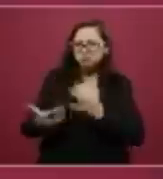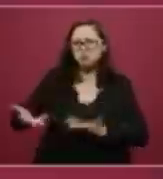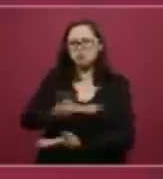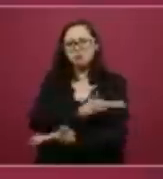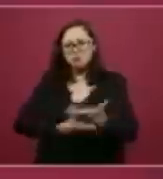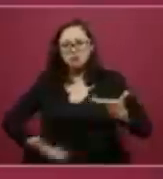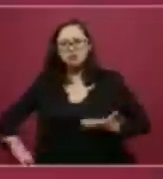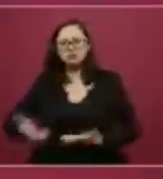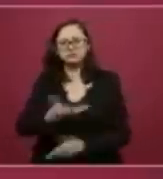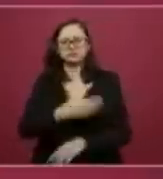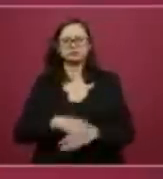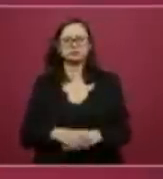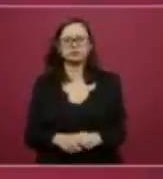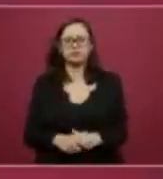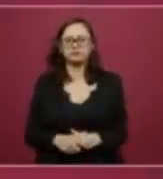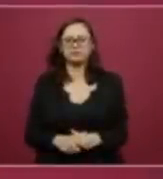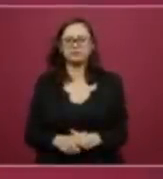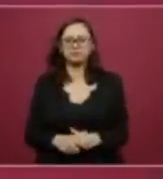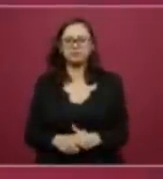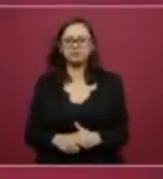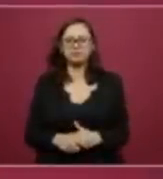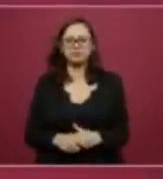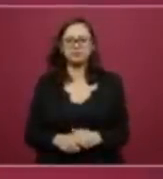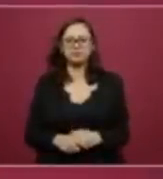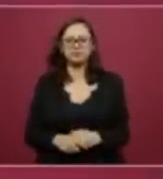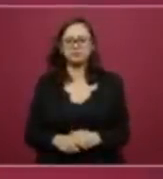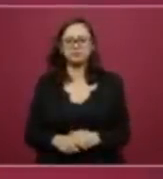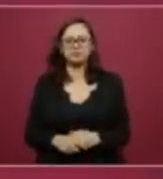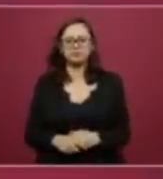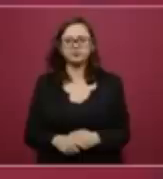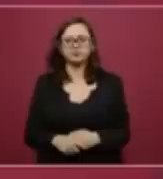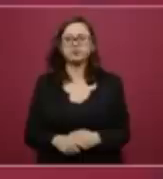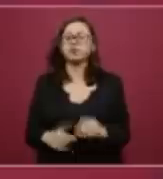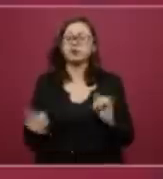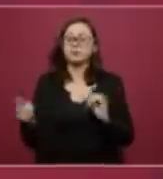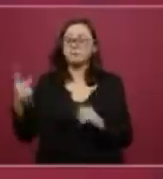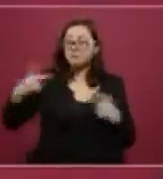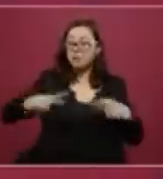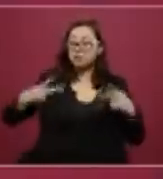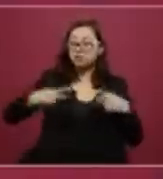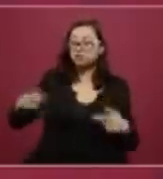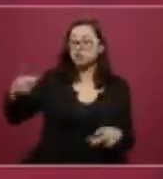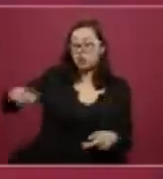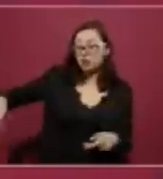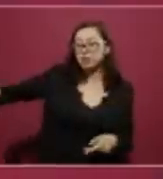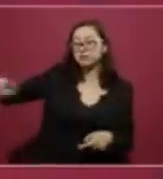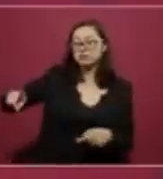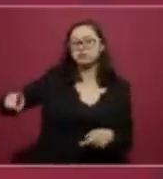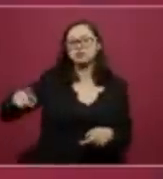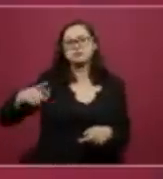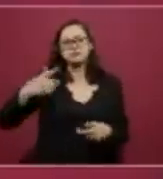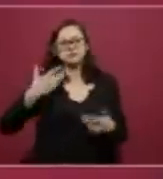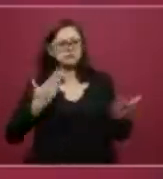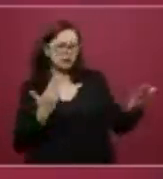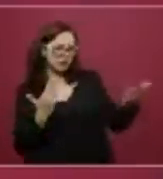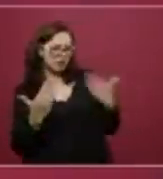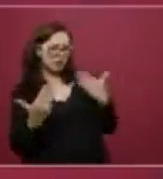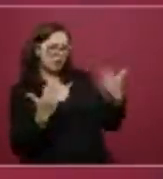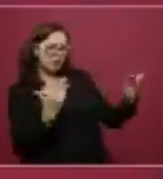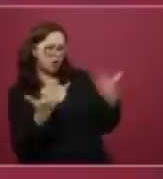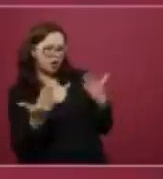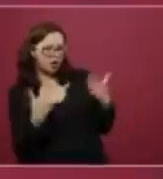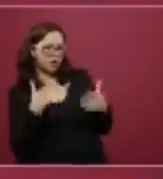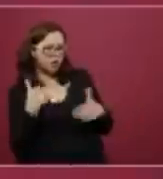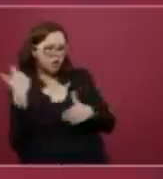que nos ayuden los consumidores para escoger en dónde